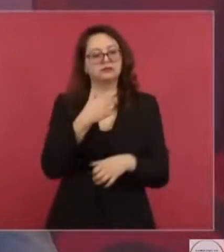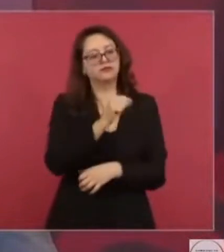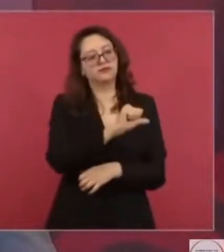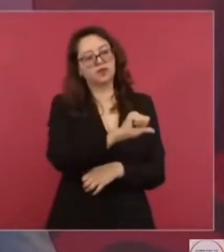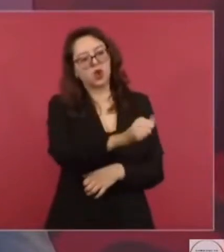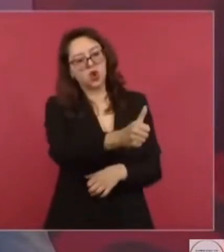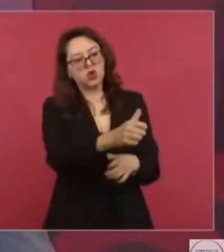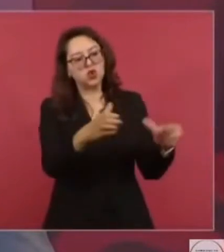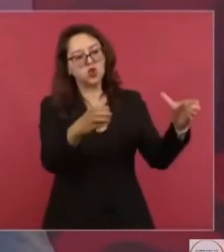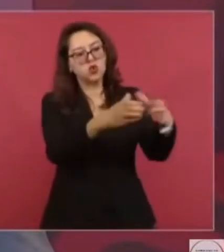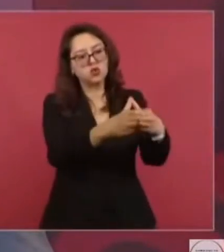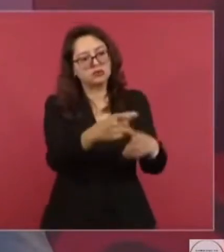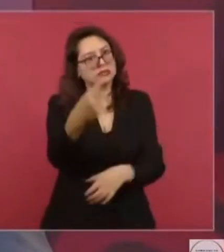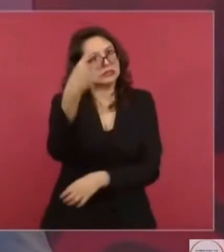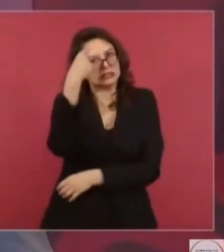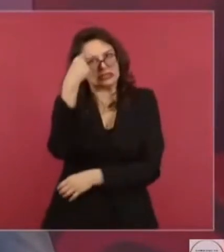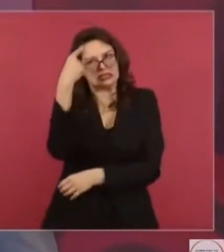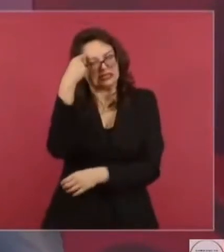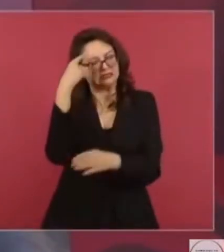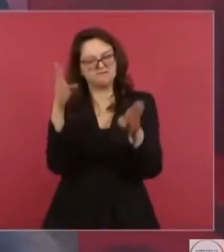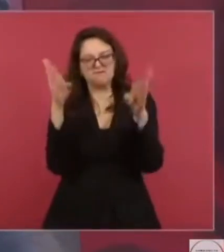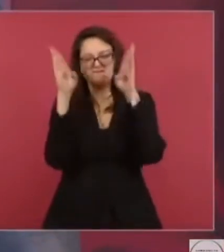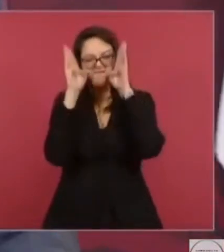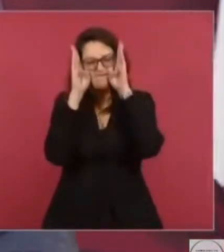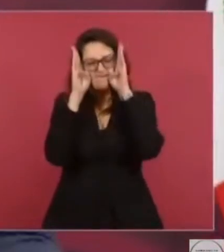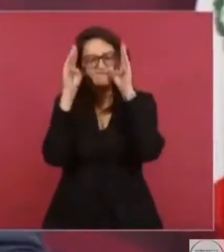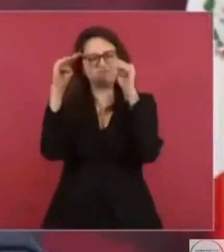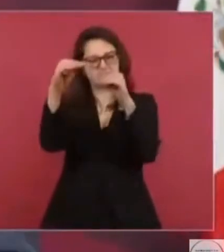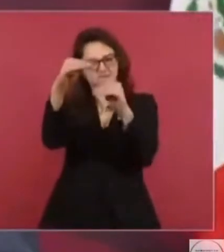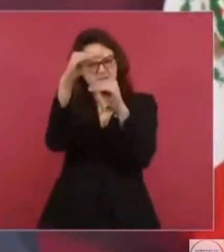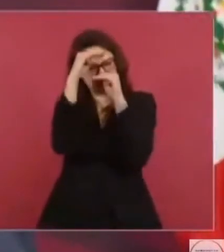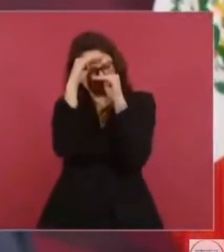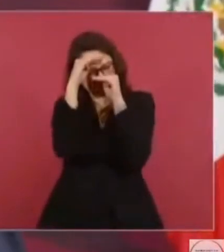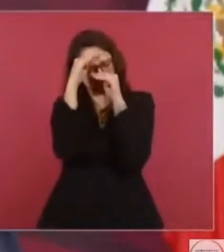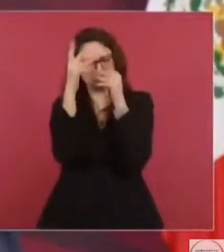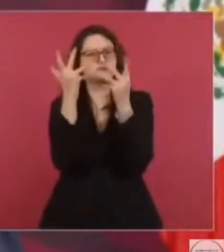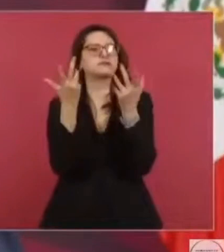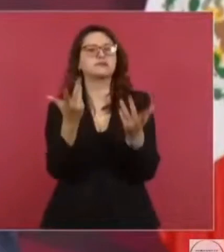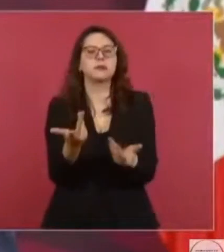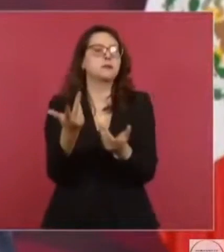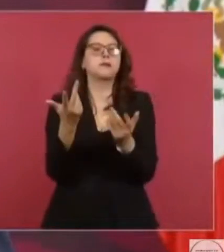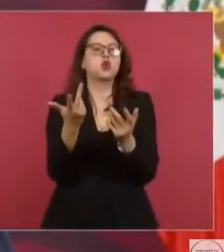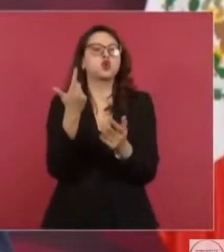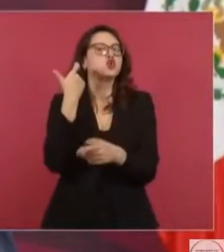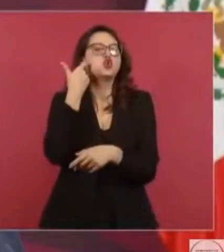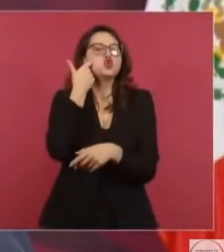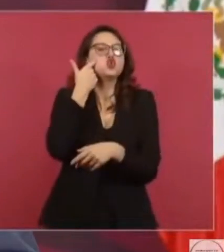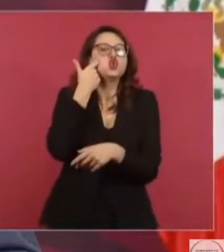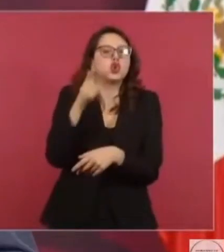fachos. Es que existe ese pensamiento.